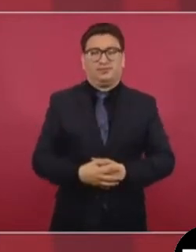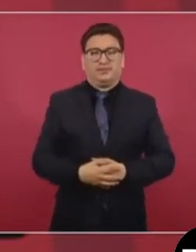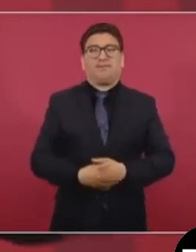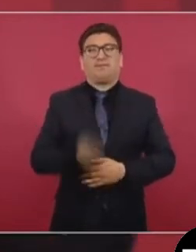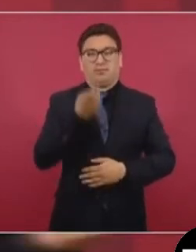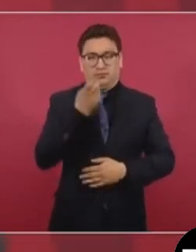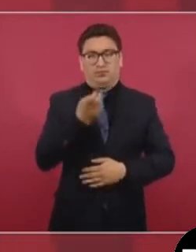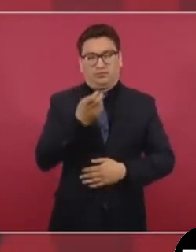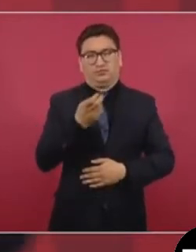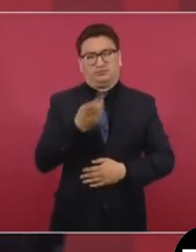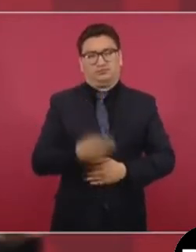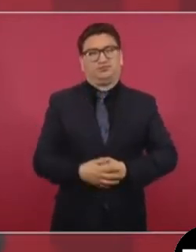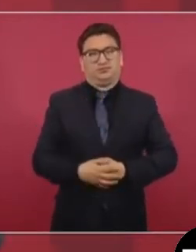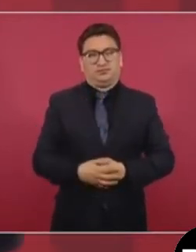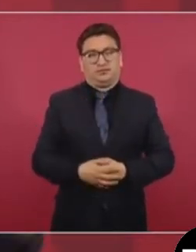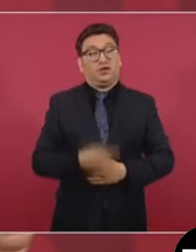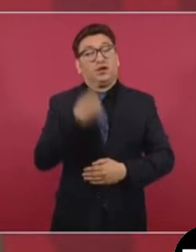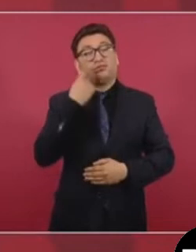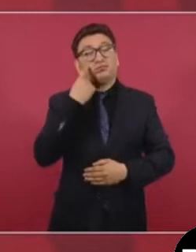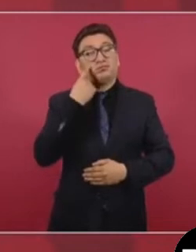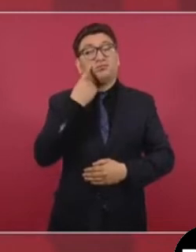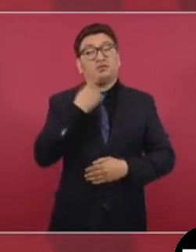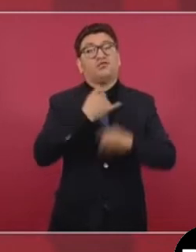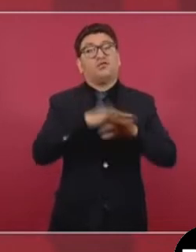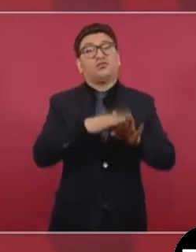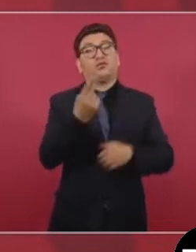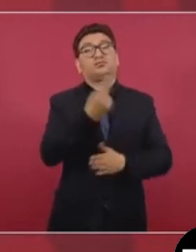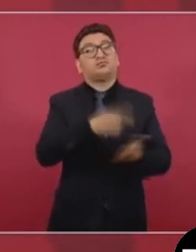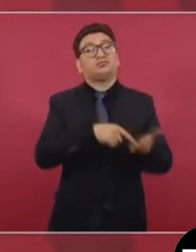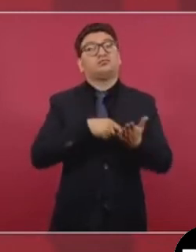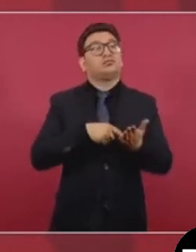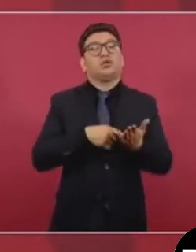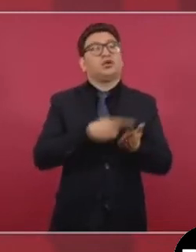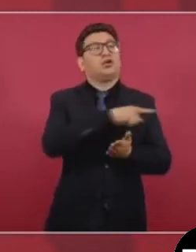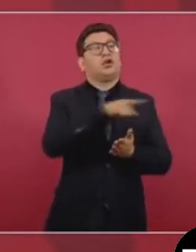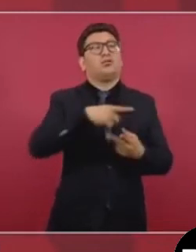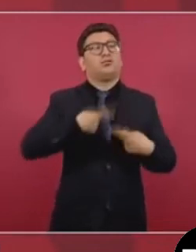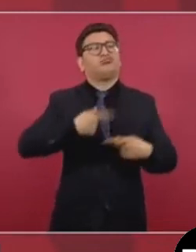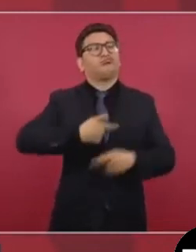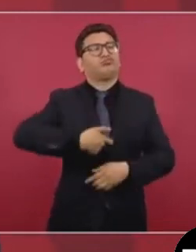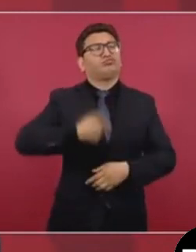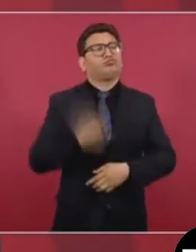Entonces, por eso tenemos que saber sobre esas riquezas,